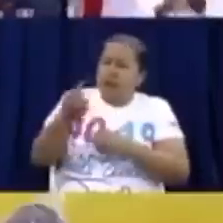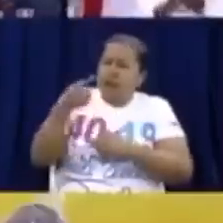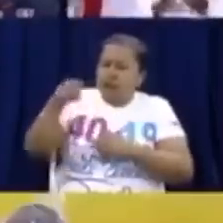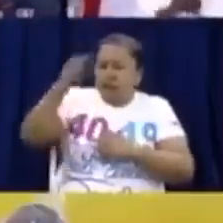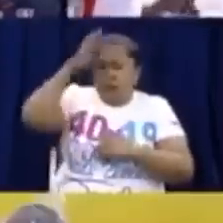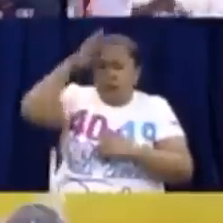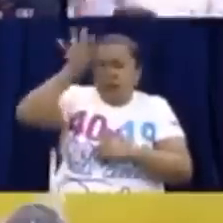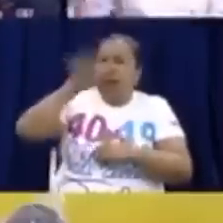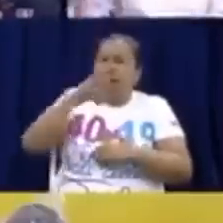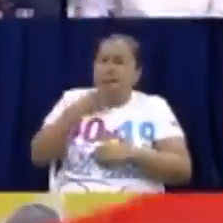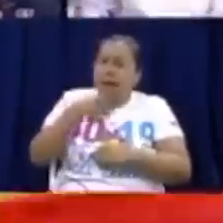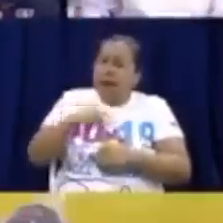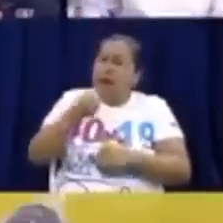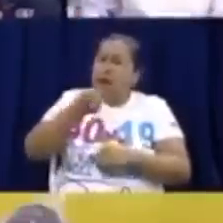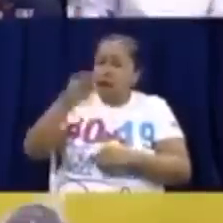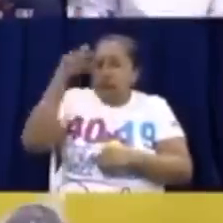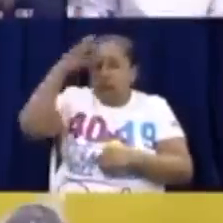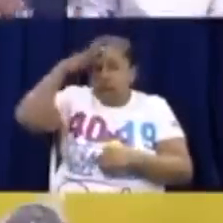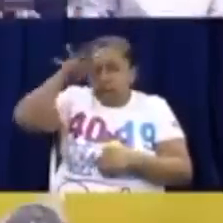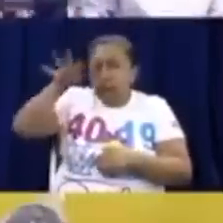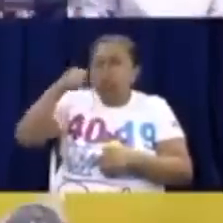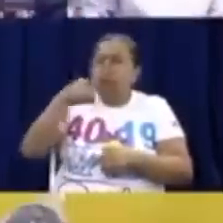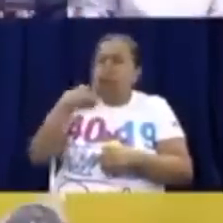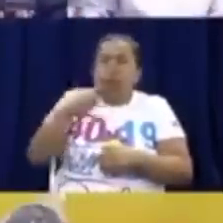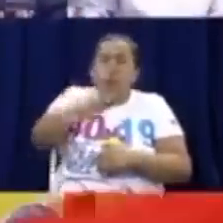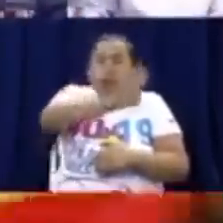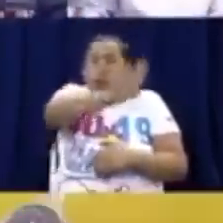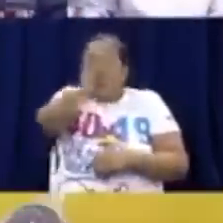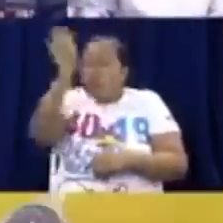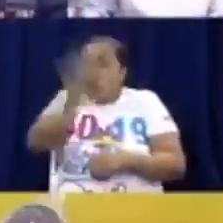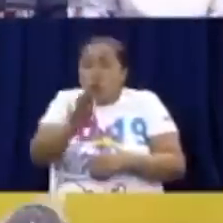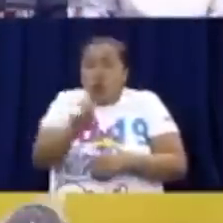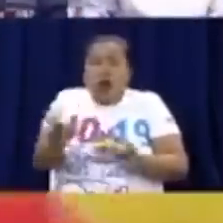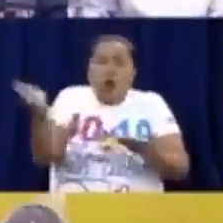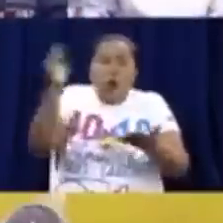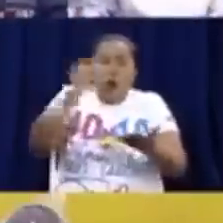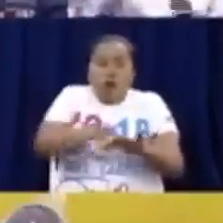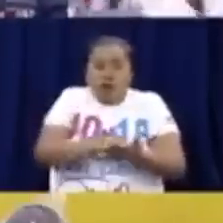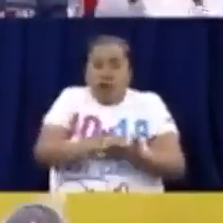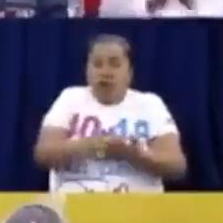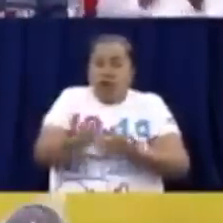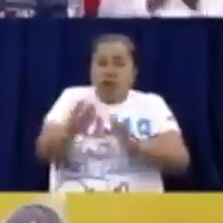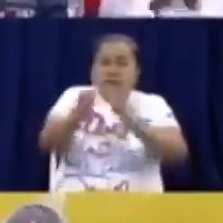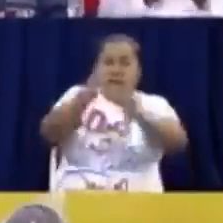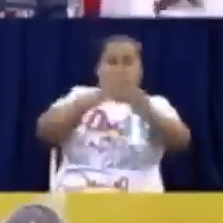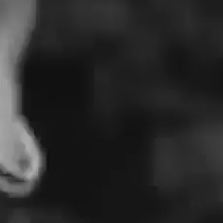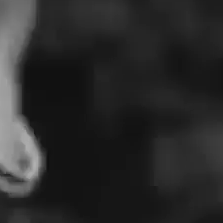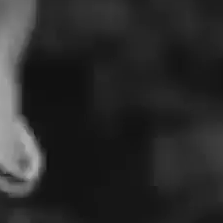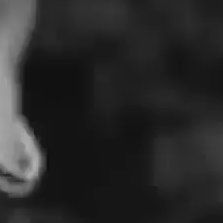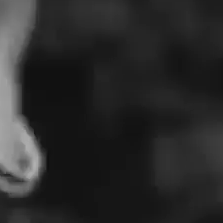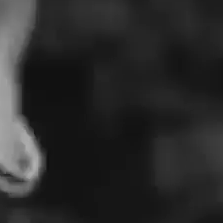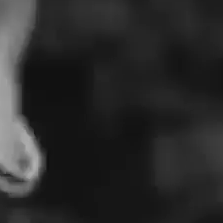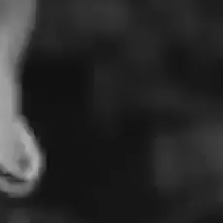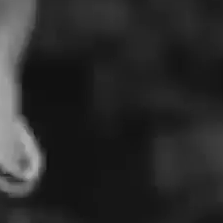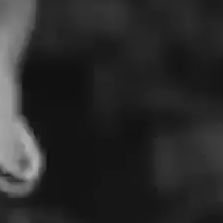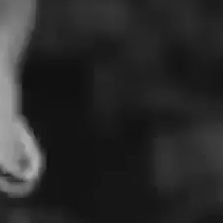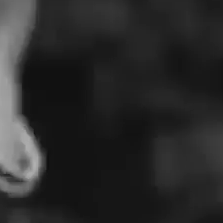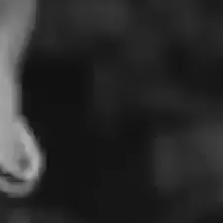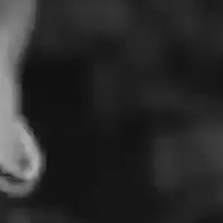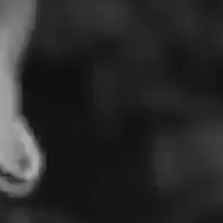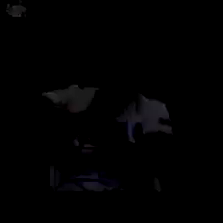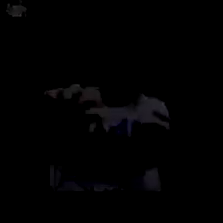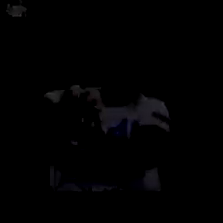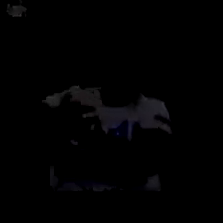Malas noticias, señor Trump. Más nunca seremos patio trasero de nadie. Y Drolinger sale por la